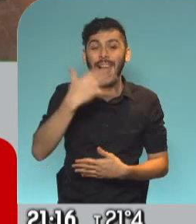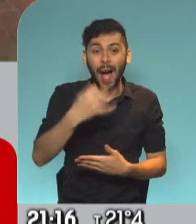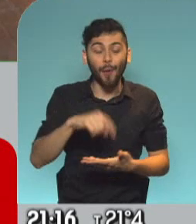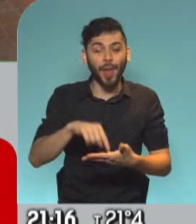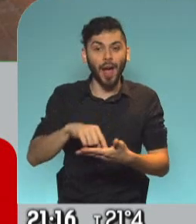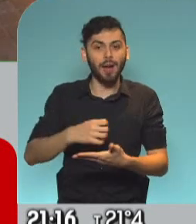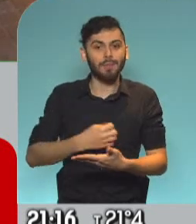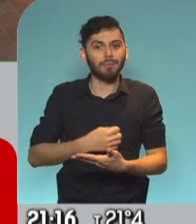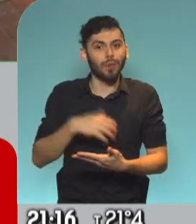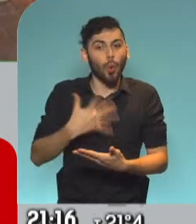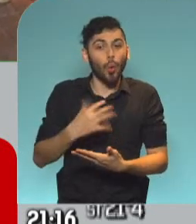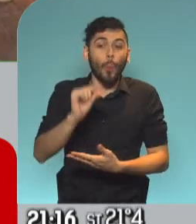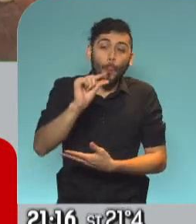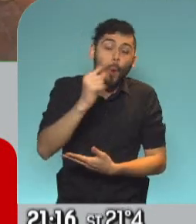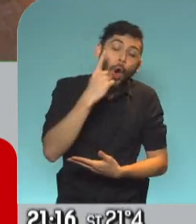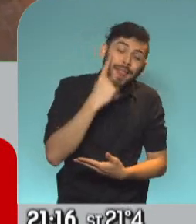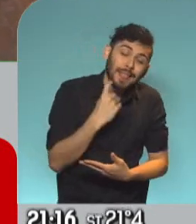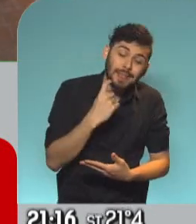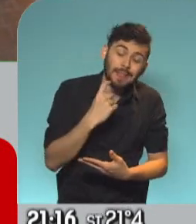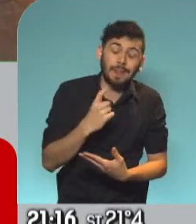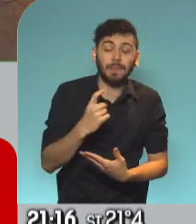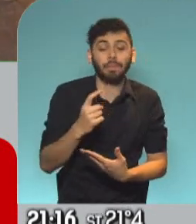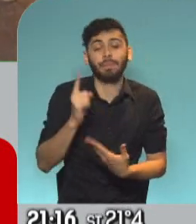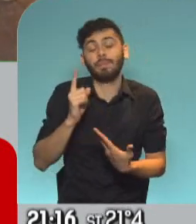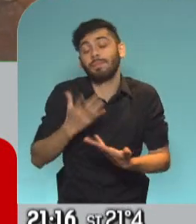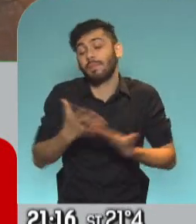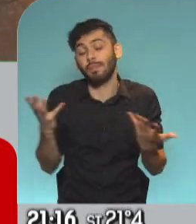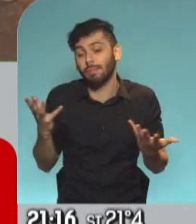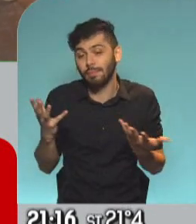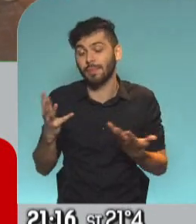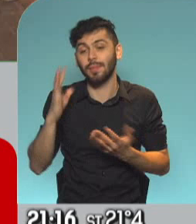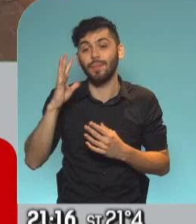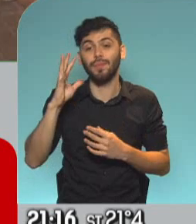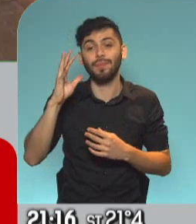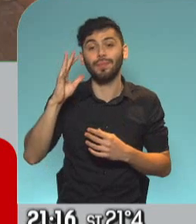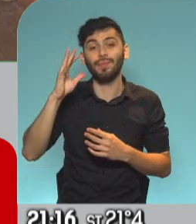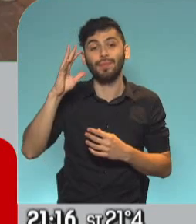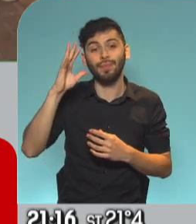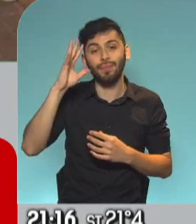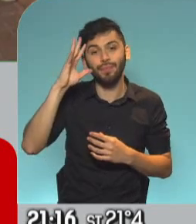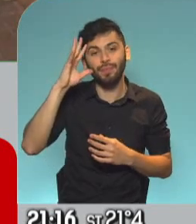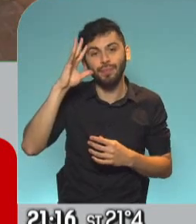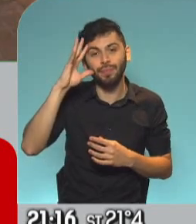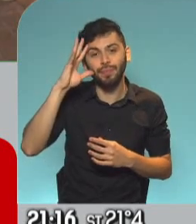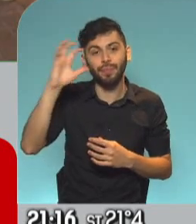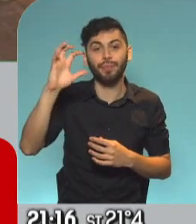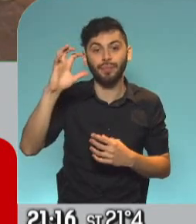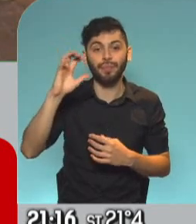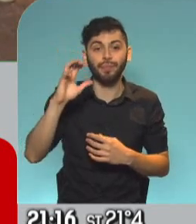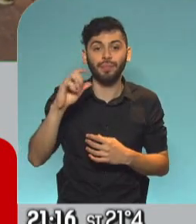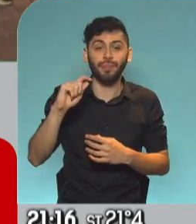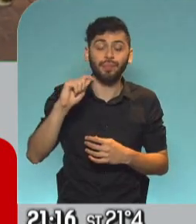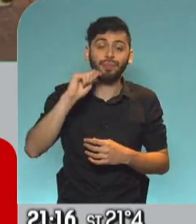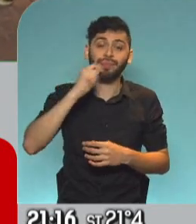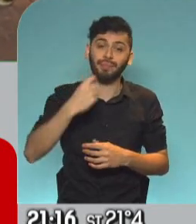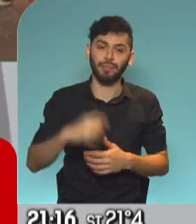afloró me puse un poquito triste, pero a la vez nada, como que fue un recuerdo que salió afuera de vuelta.